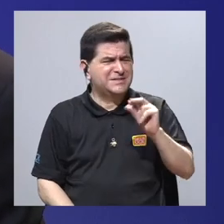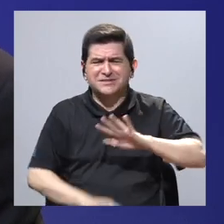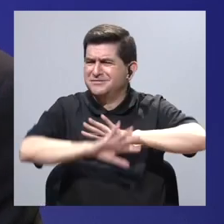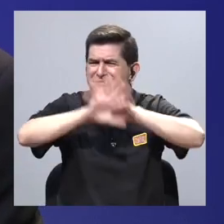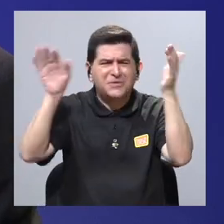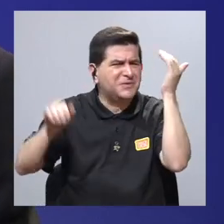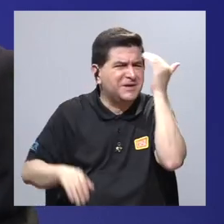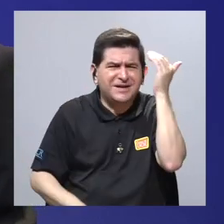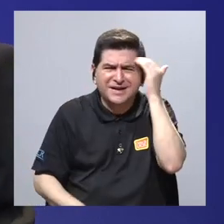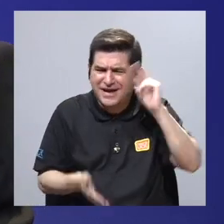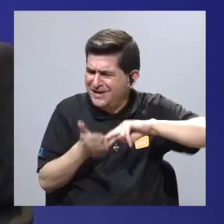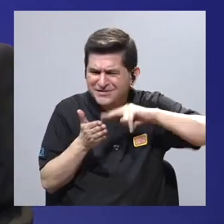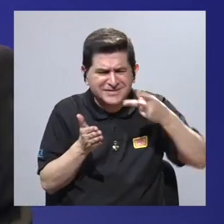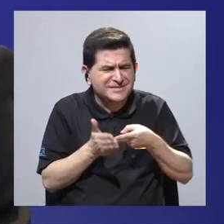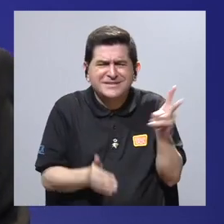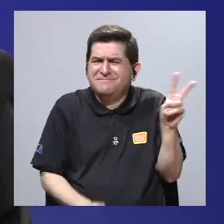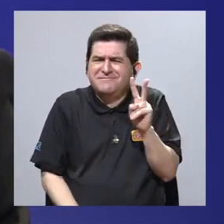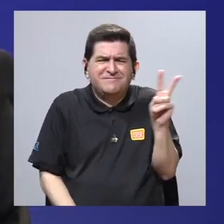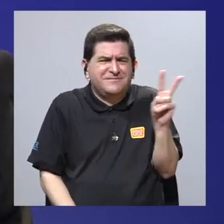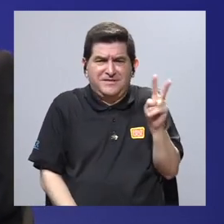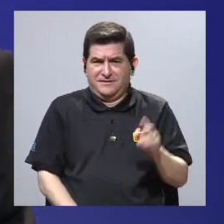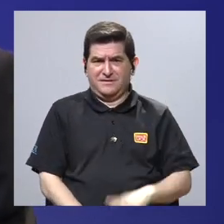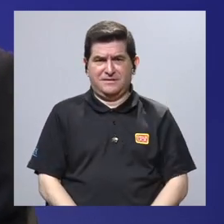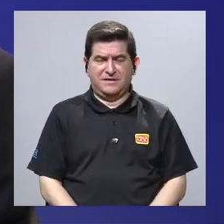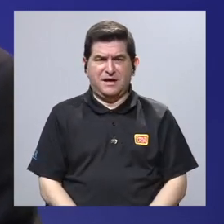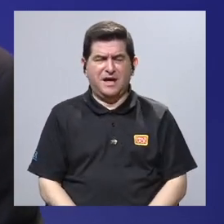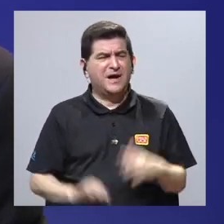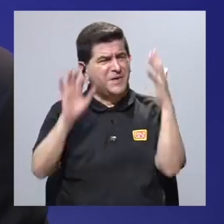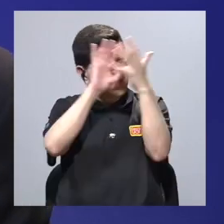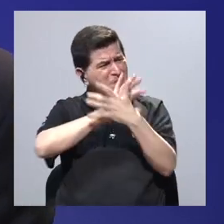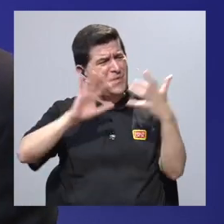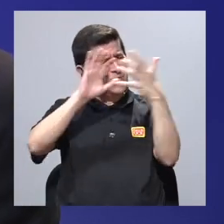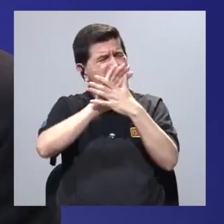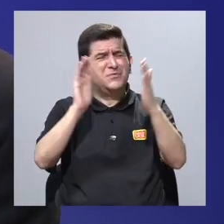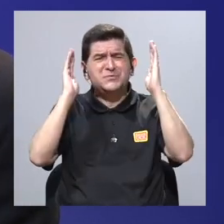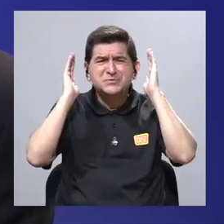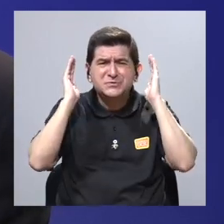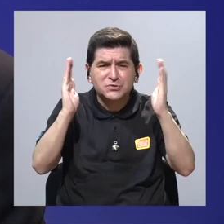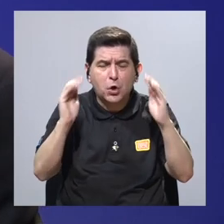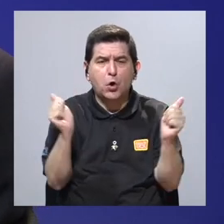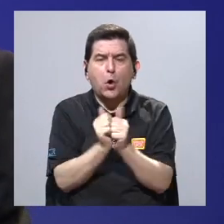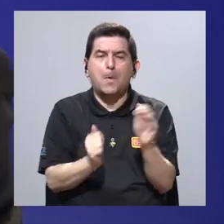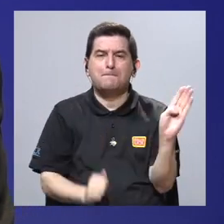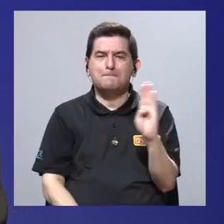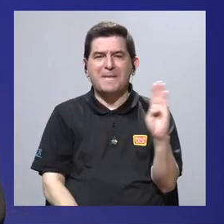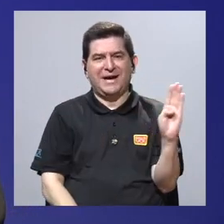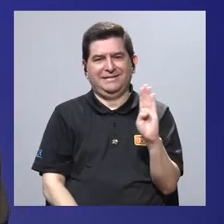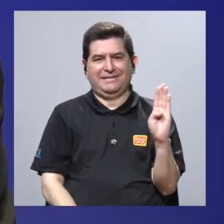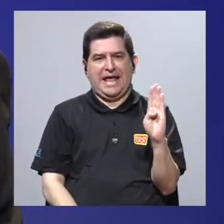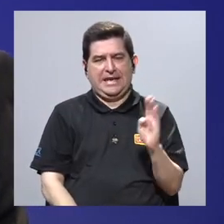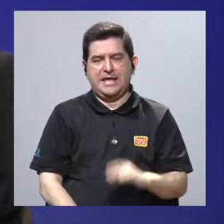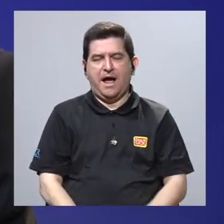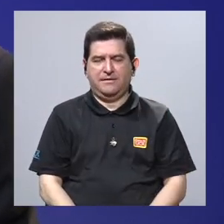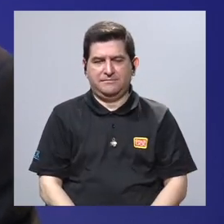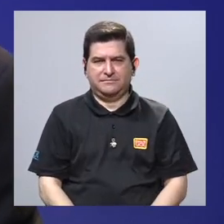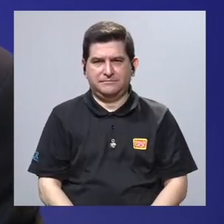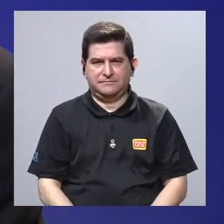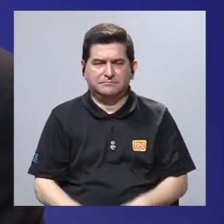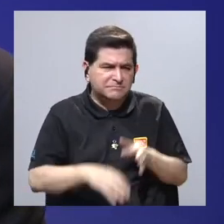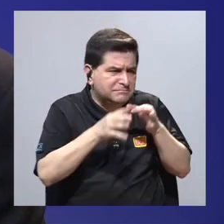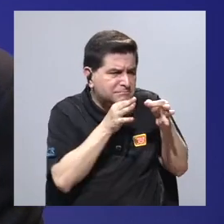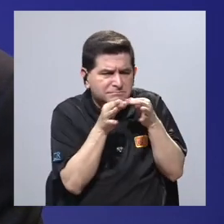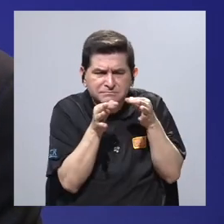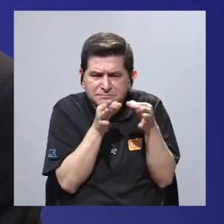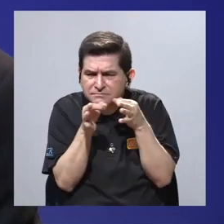no tiene claro lo que es un virus. De hecho, una confusión enorme con bacterias. ¿Cómo